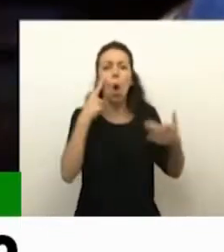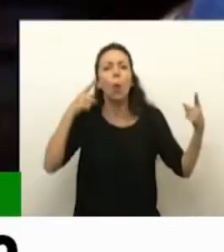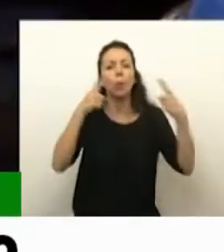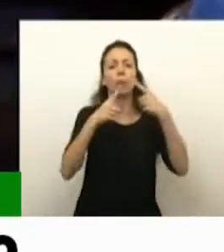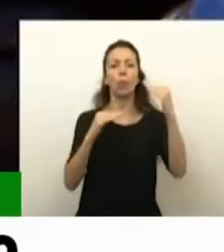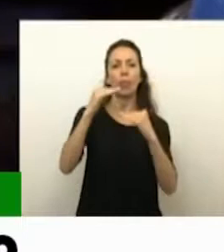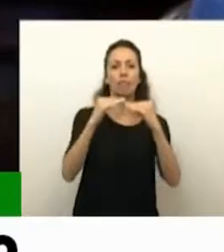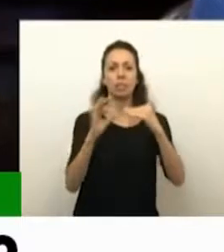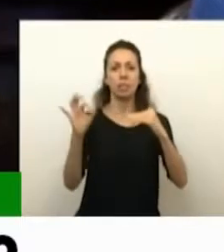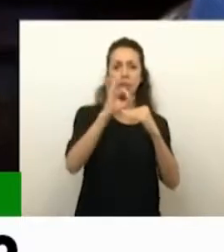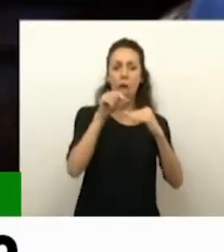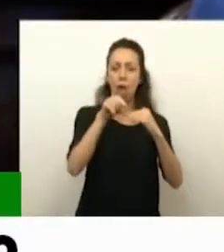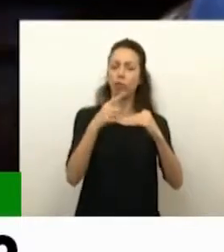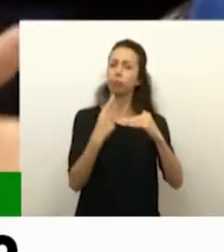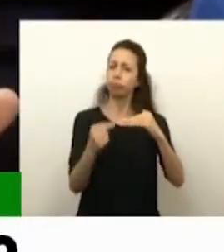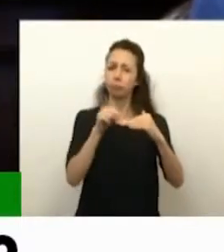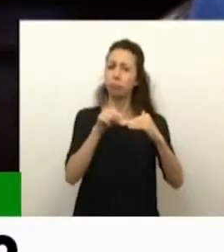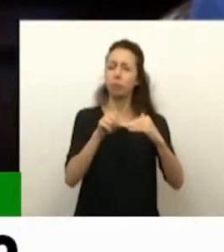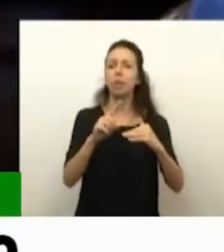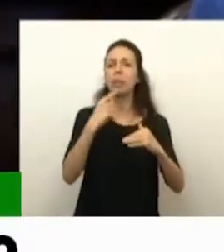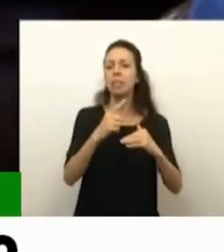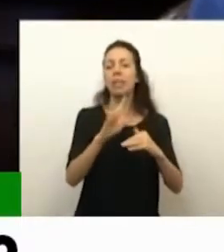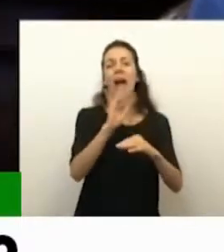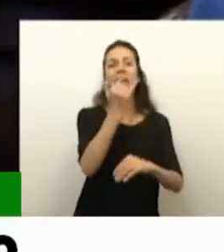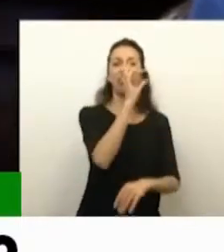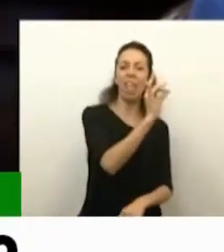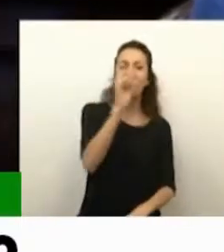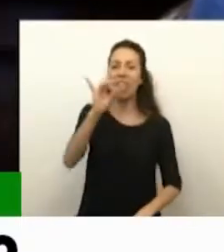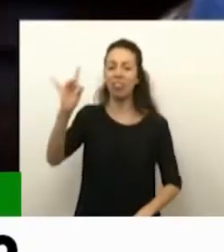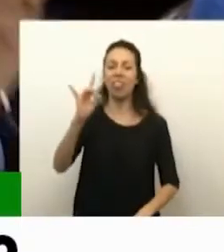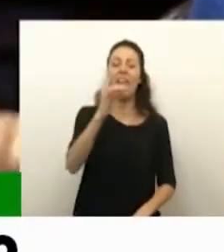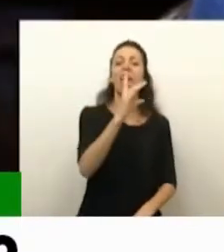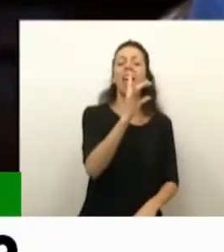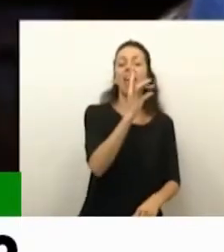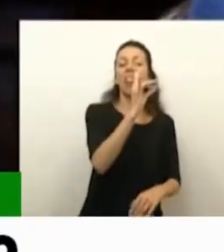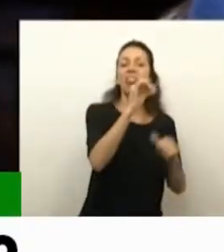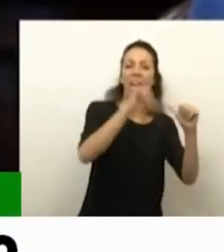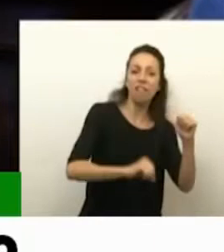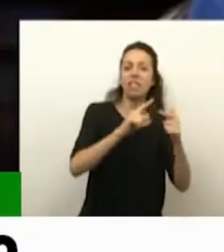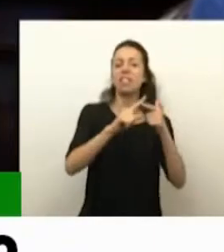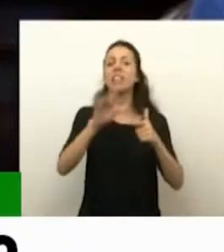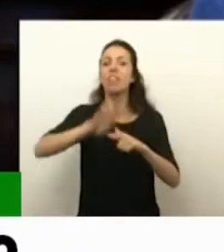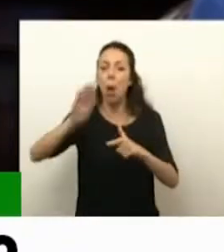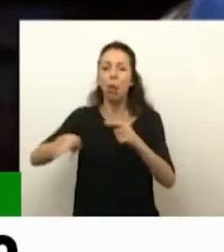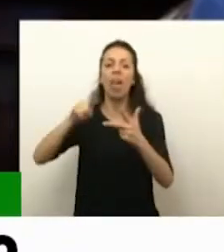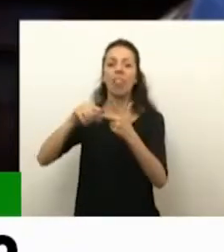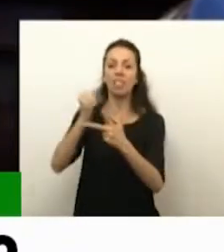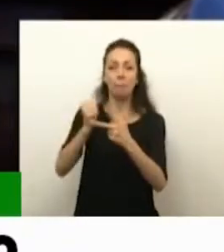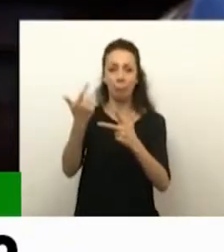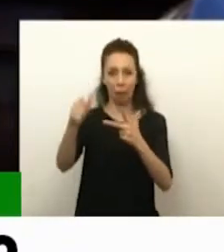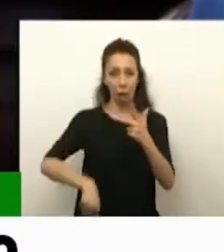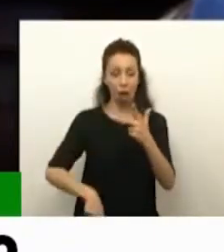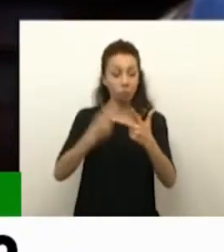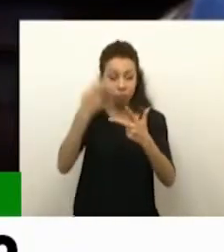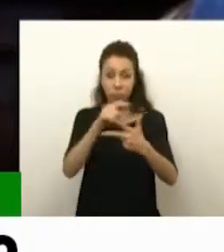y decía que este objetivo de déficit cero termina con las 3D, déficit, deuda y desempleo. En realidad, el déficit, deuda y desempleo